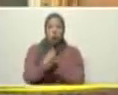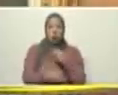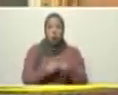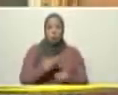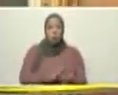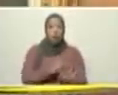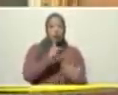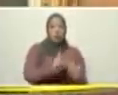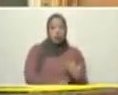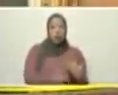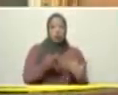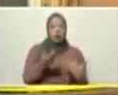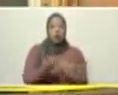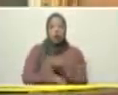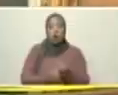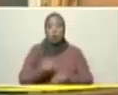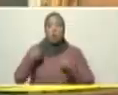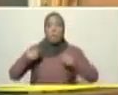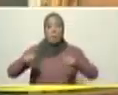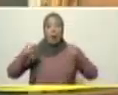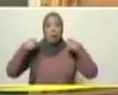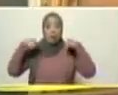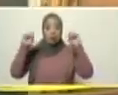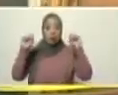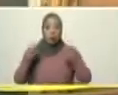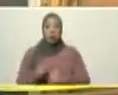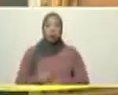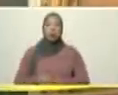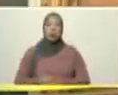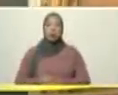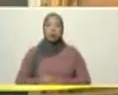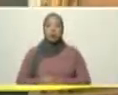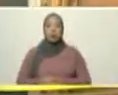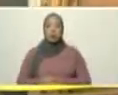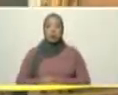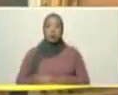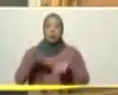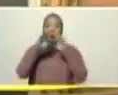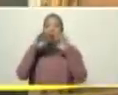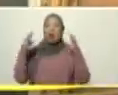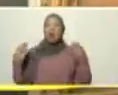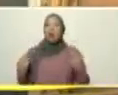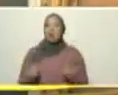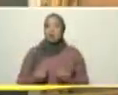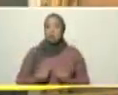Así fue ejecutado el golpe de Estado. Y el mundo entero